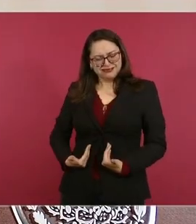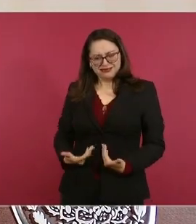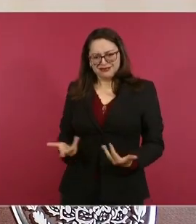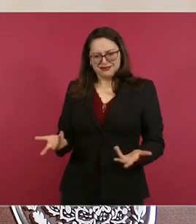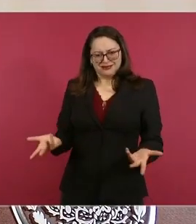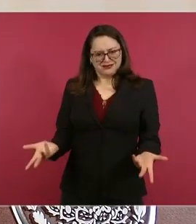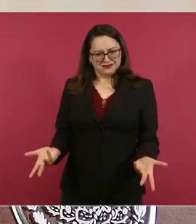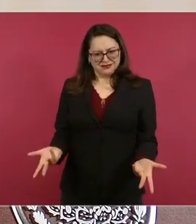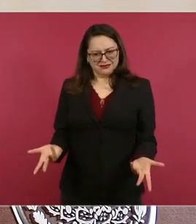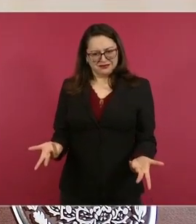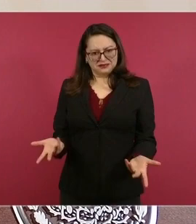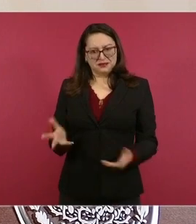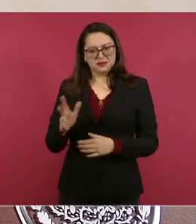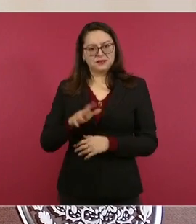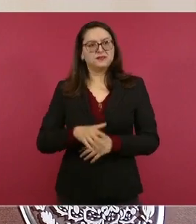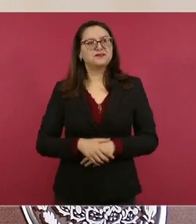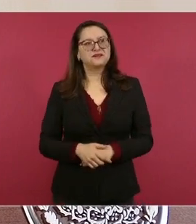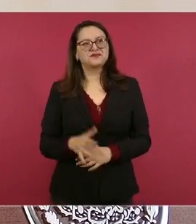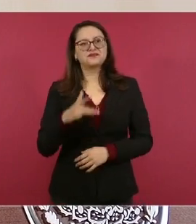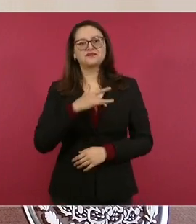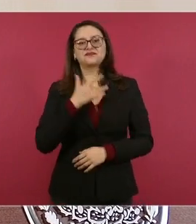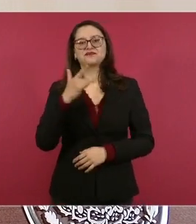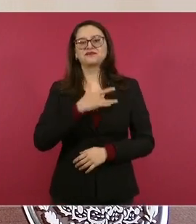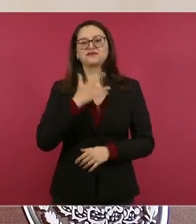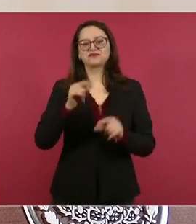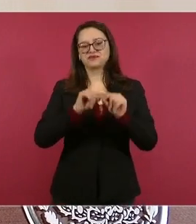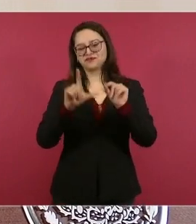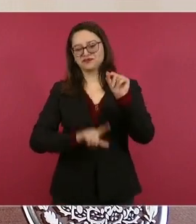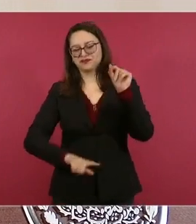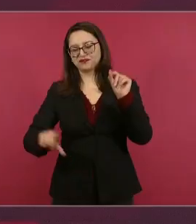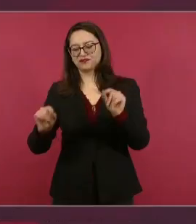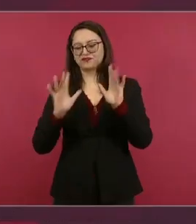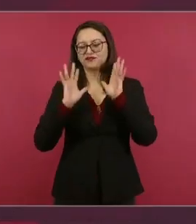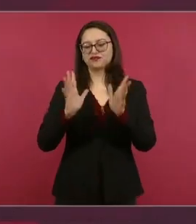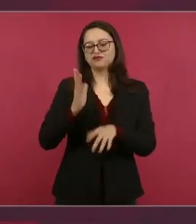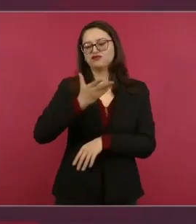como que ya se volvió deporte nacional eso.